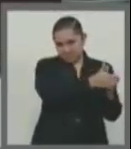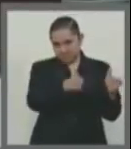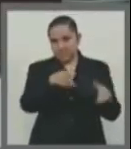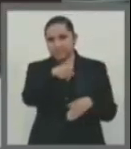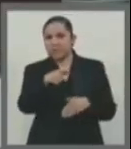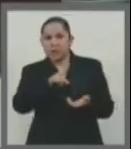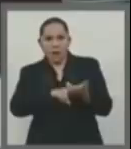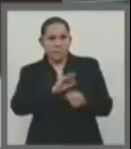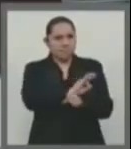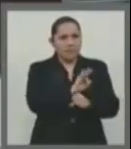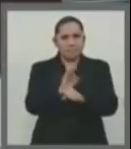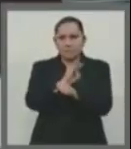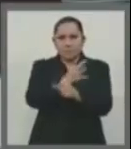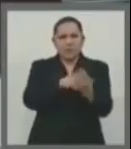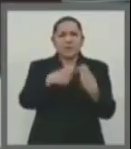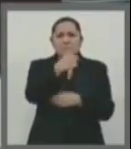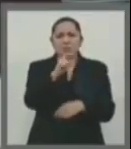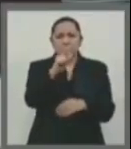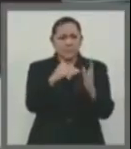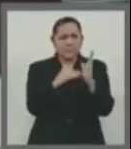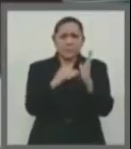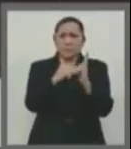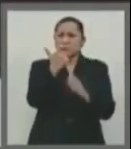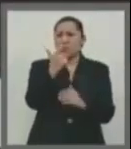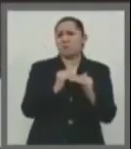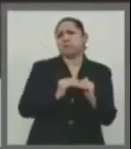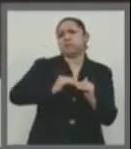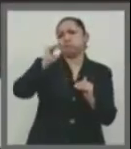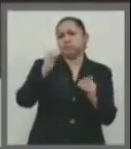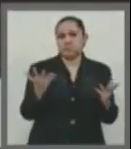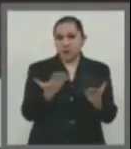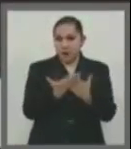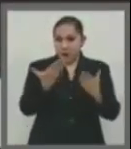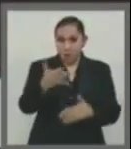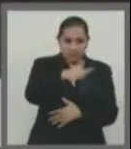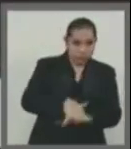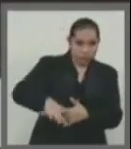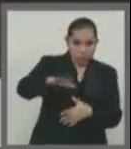se incrementó en más de 20,000 millones de pesos. En total, en el sector público tenemos